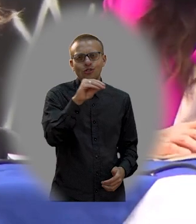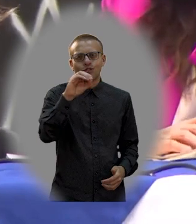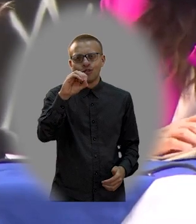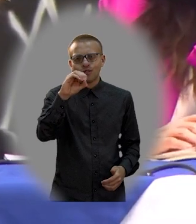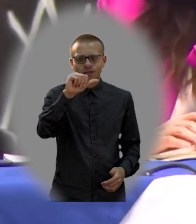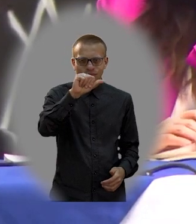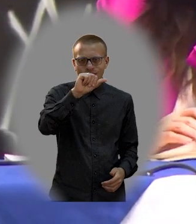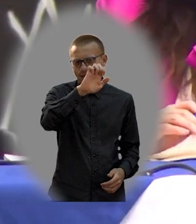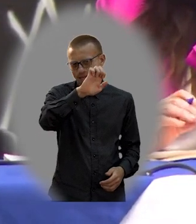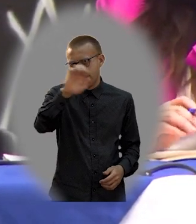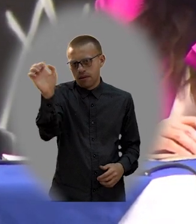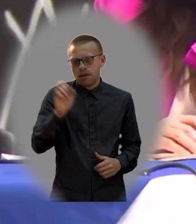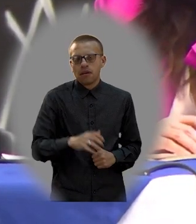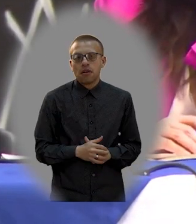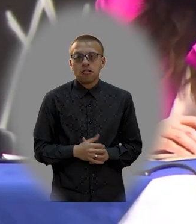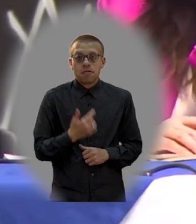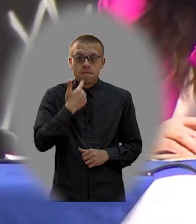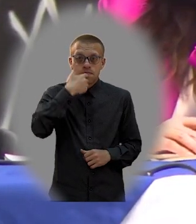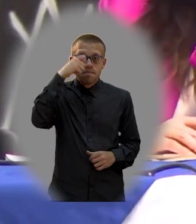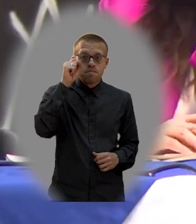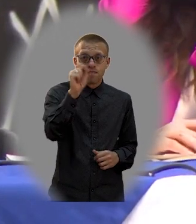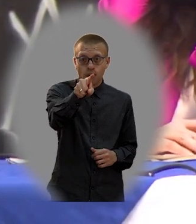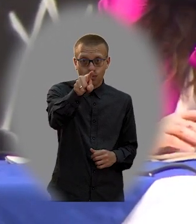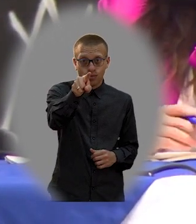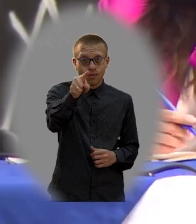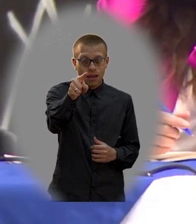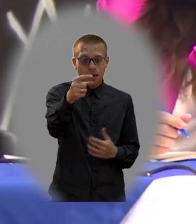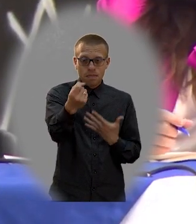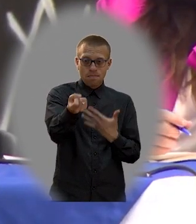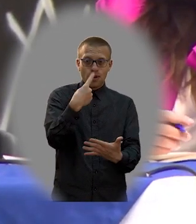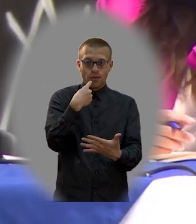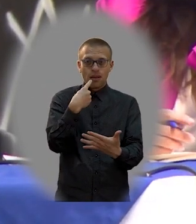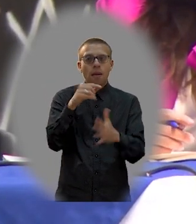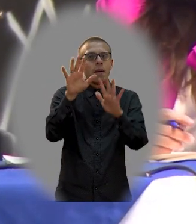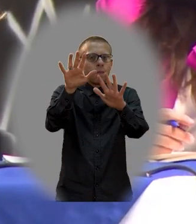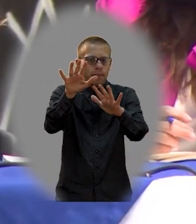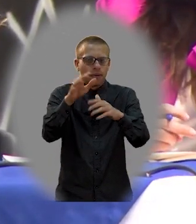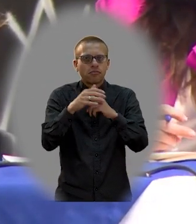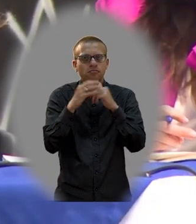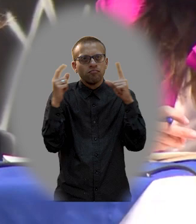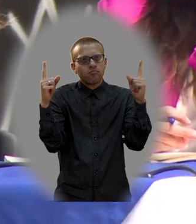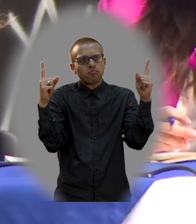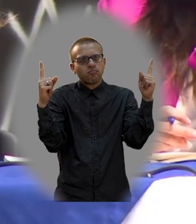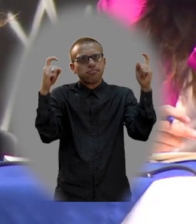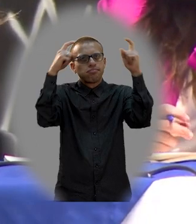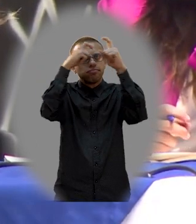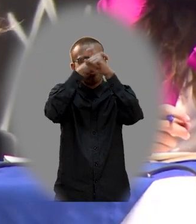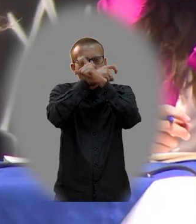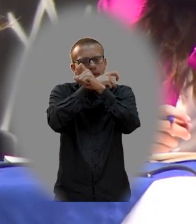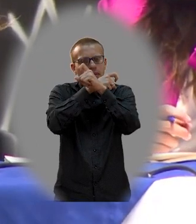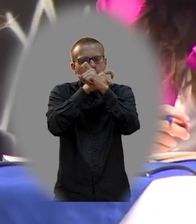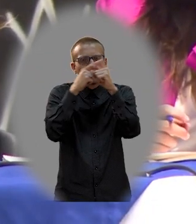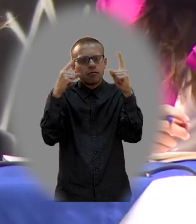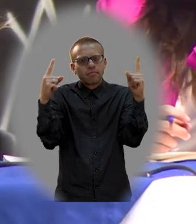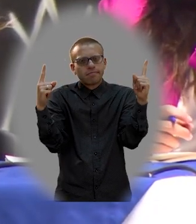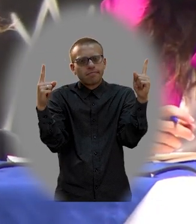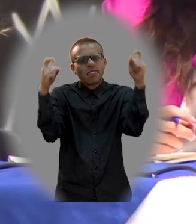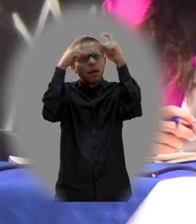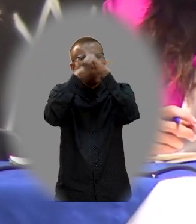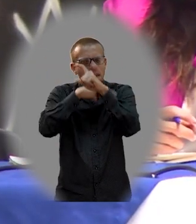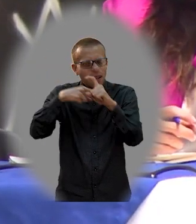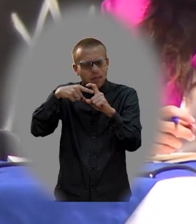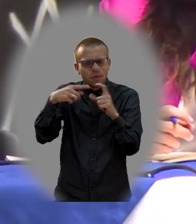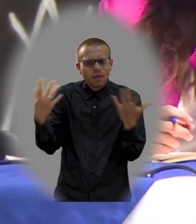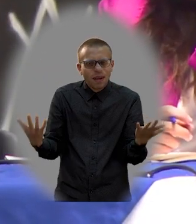antes de responder la pregunta, siento que hay que reflexionar, parar un momento esto y reflexionar sobre que en este momento no